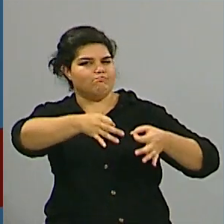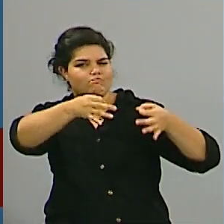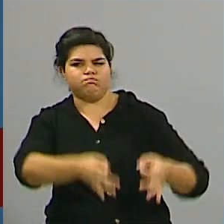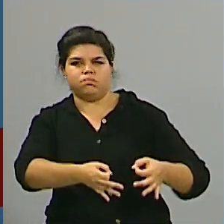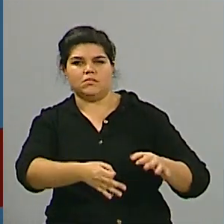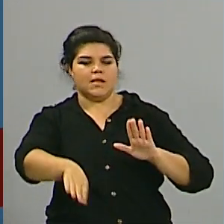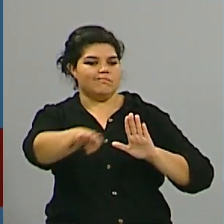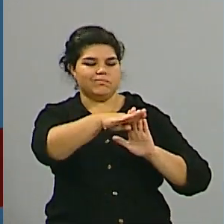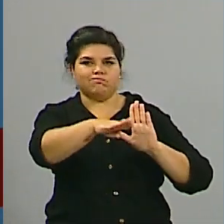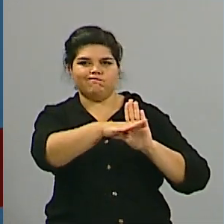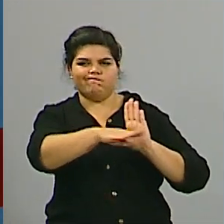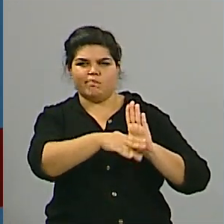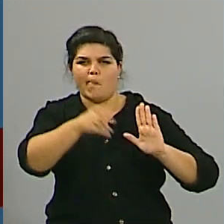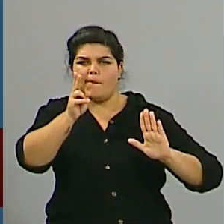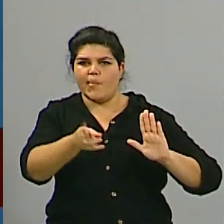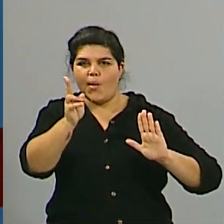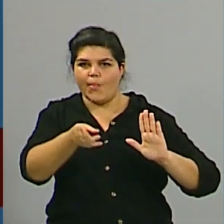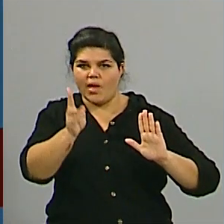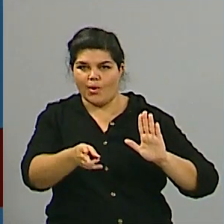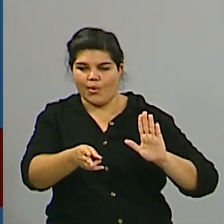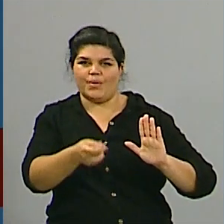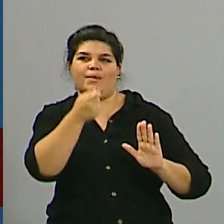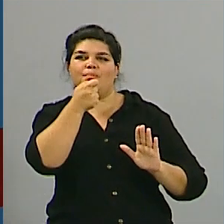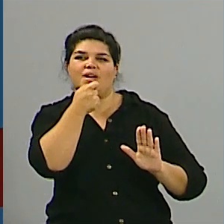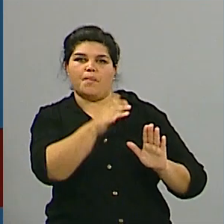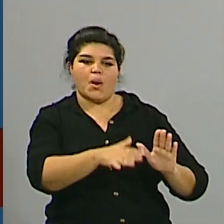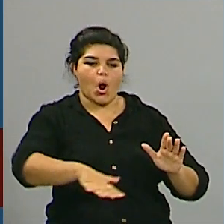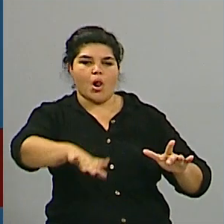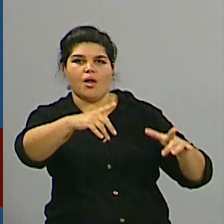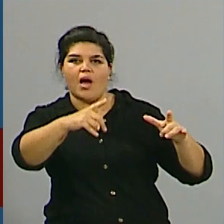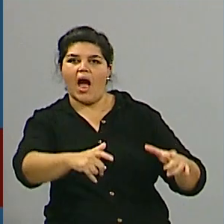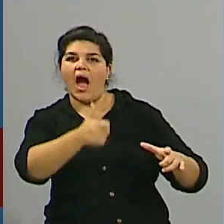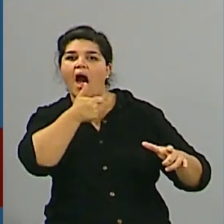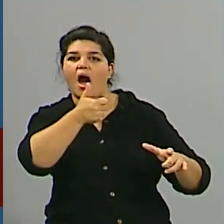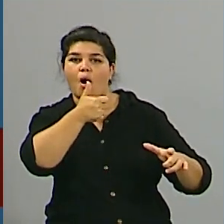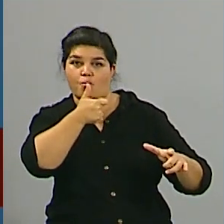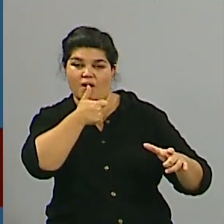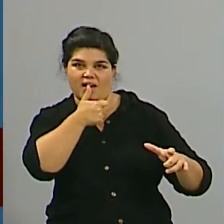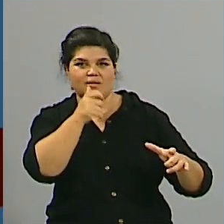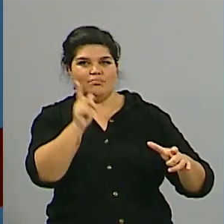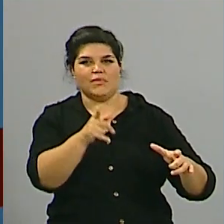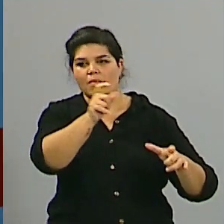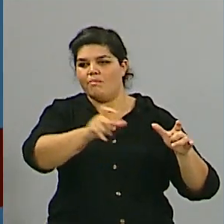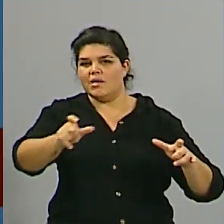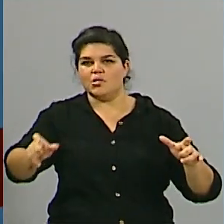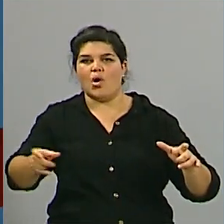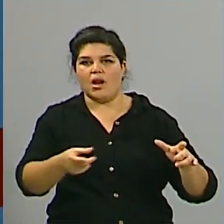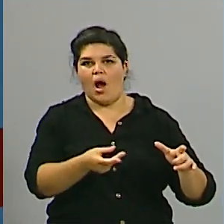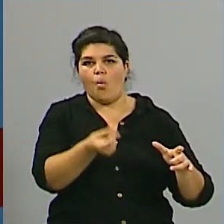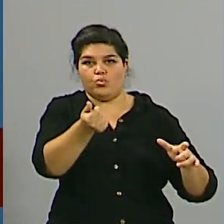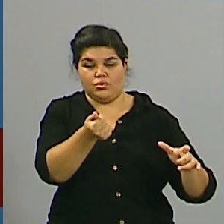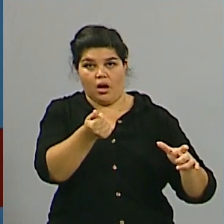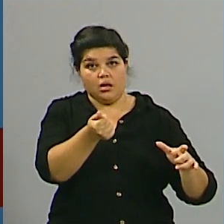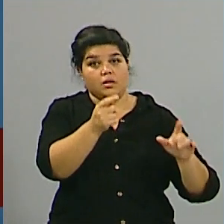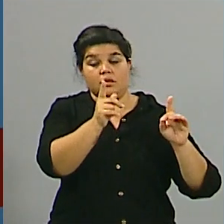pueden hacer ciertas actividades, porque, por ejemplo, están las fuentes de agua que Ujú. consume la comunidad, pero también hay zonas un poco más